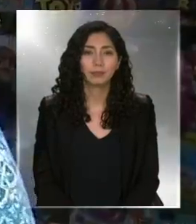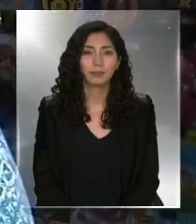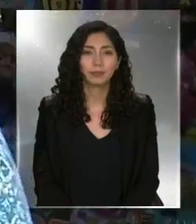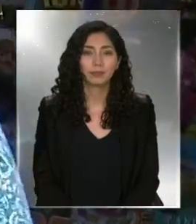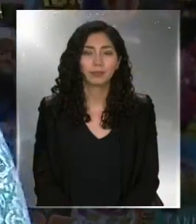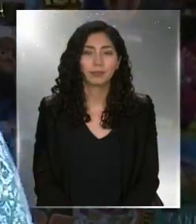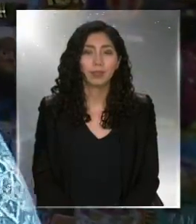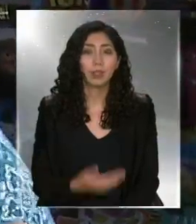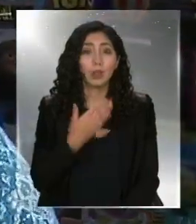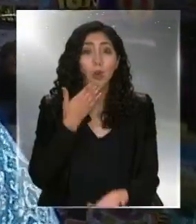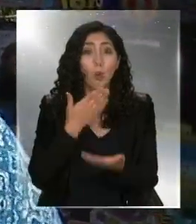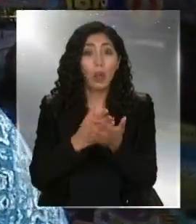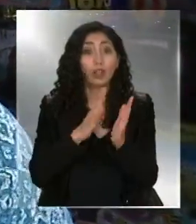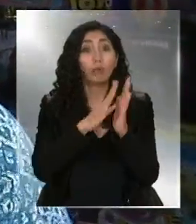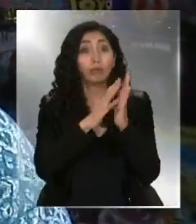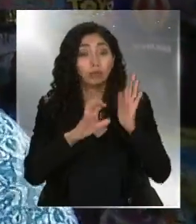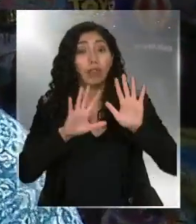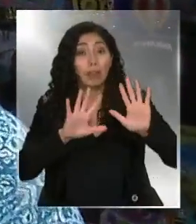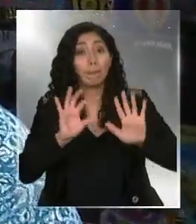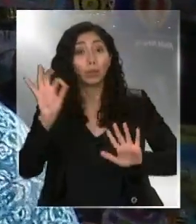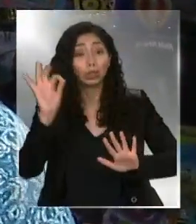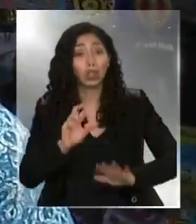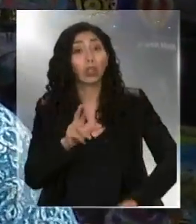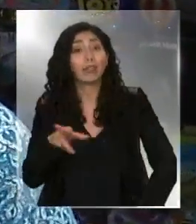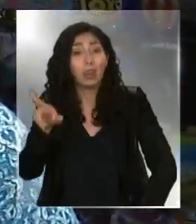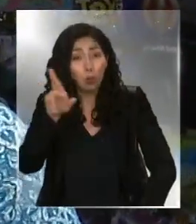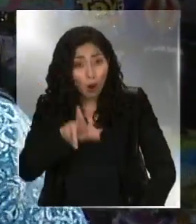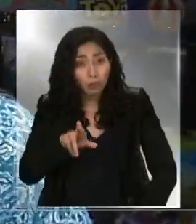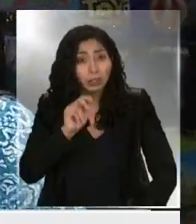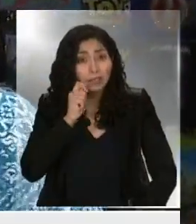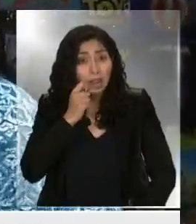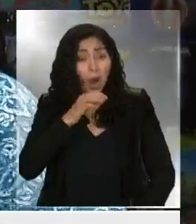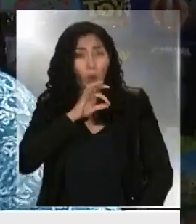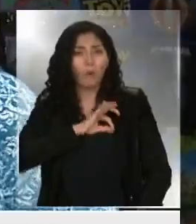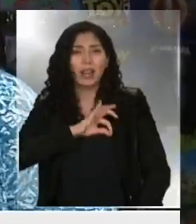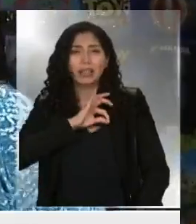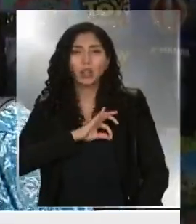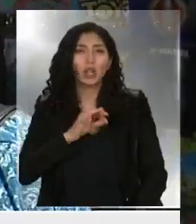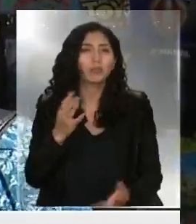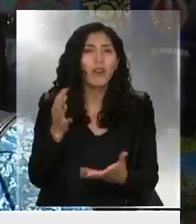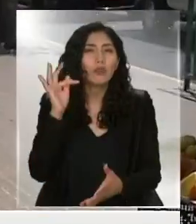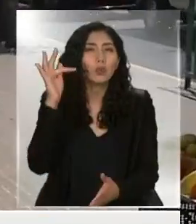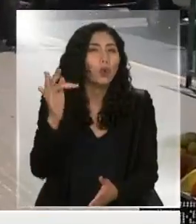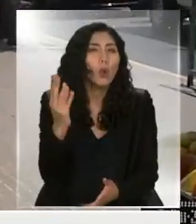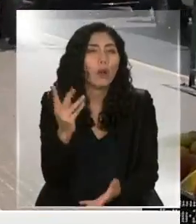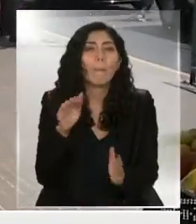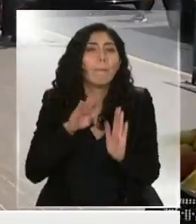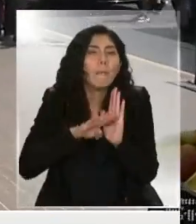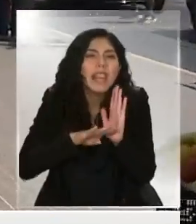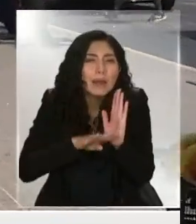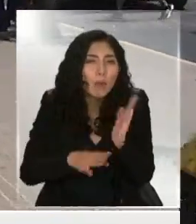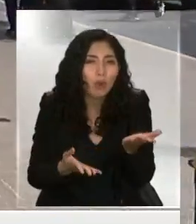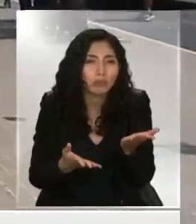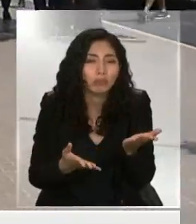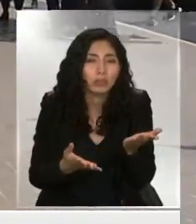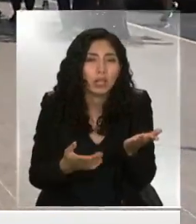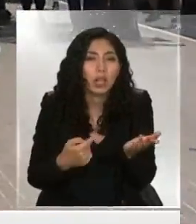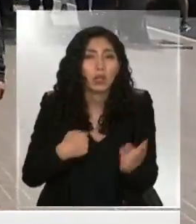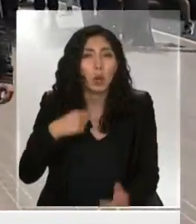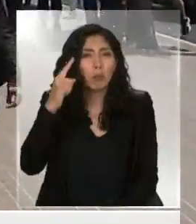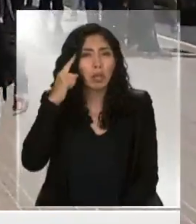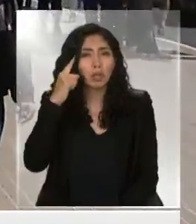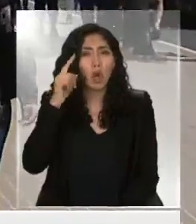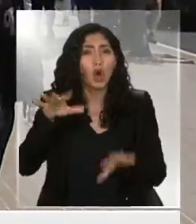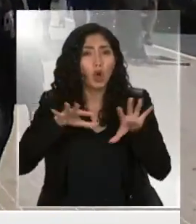Al retirar tú el 10% nuevamente te va a quedar una jubilación de ¿cuánto te queda? El mínimo. La verdad es que no le encuentro ningún aspecto